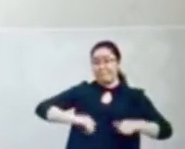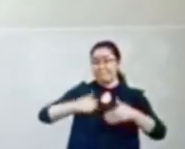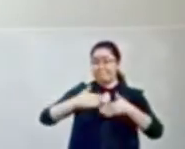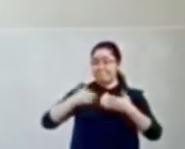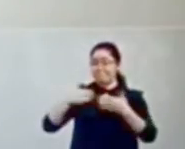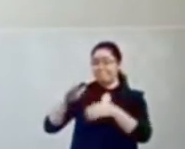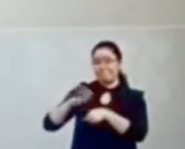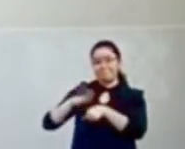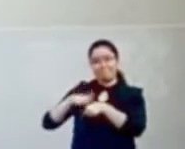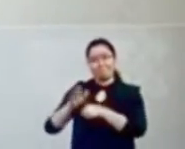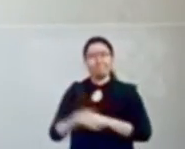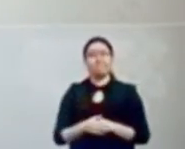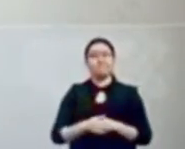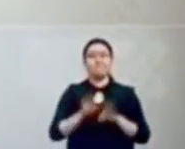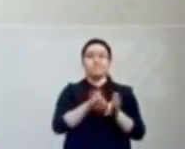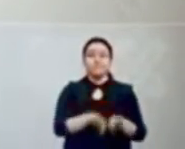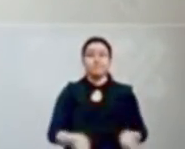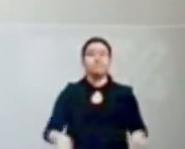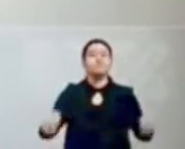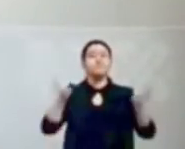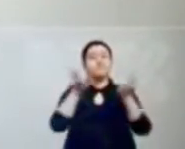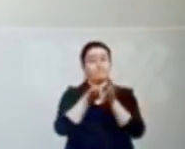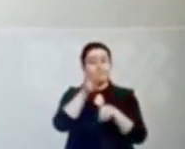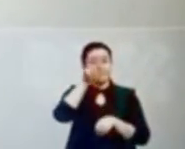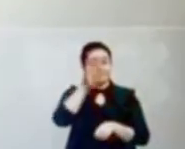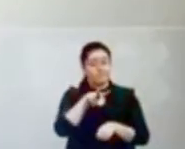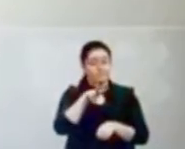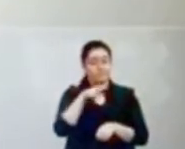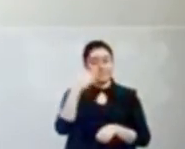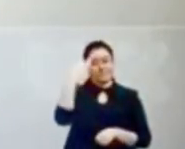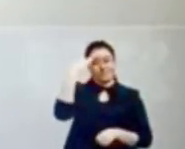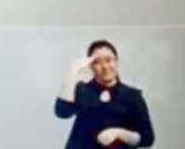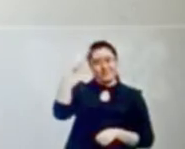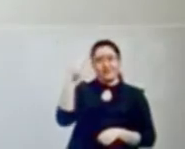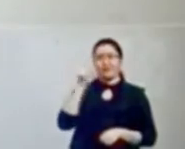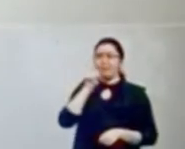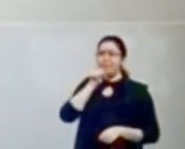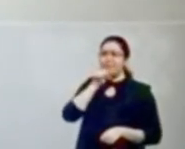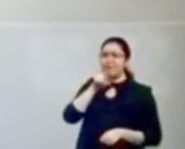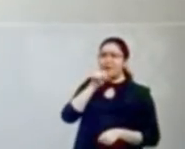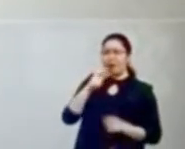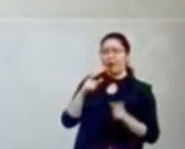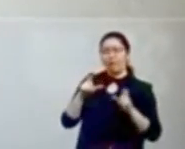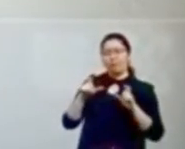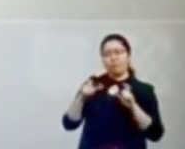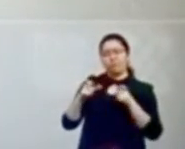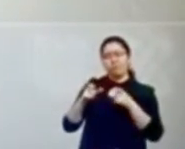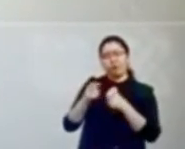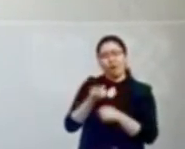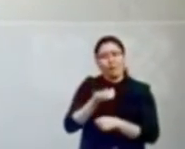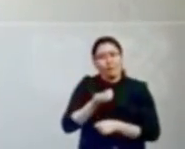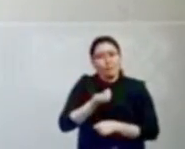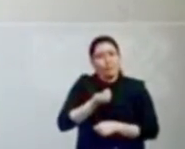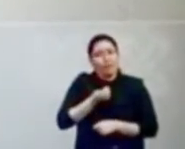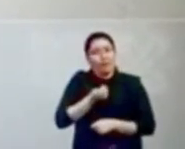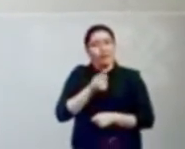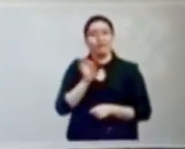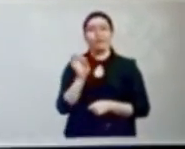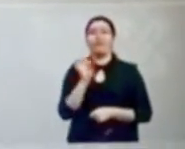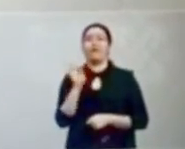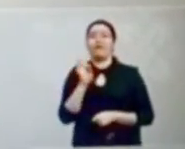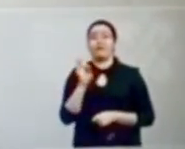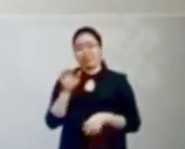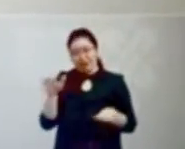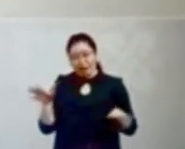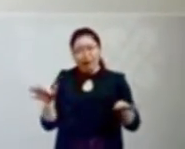Es importante el que durante un tiempo se haya mantenido constante, haya bajado un poco y a lo mejor entramos a otra